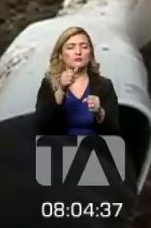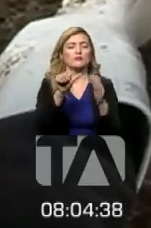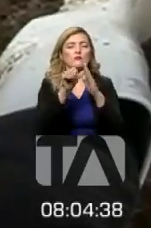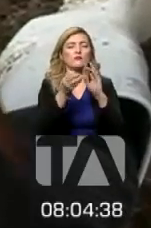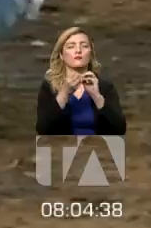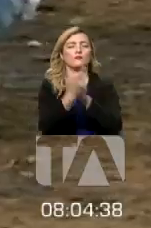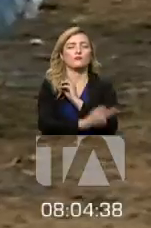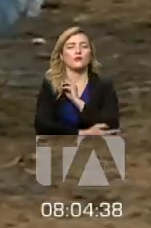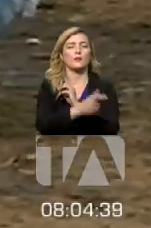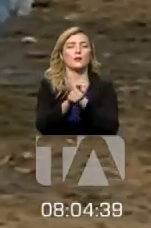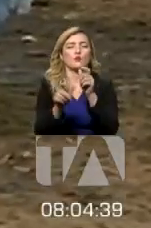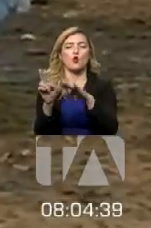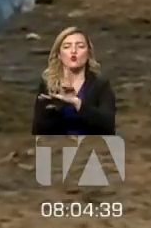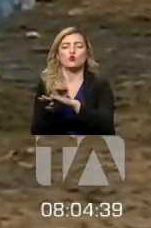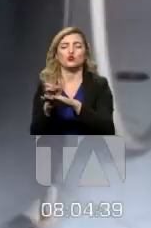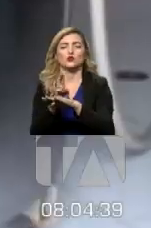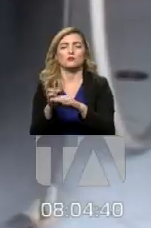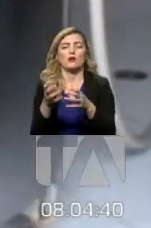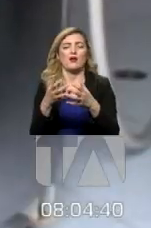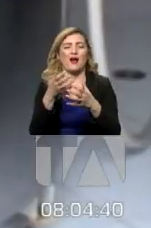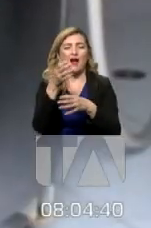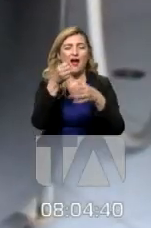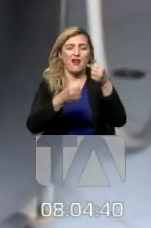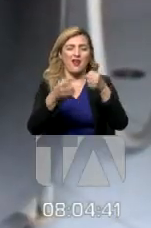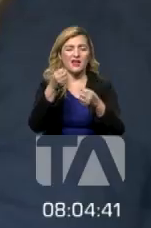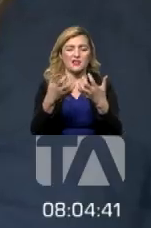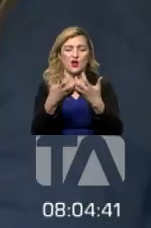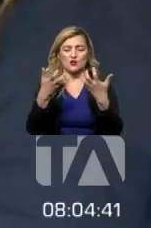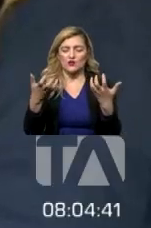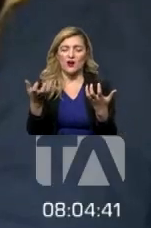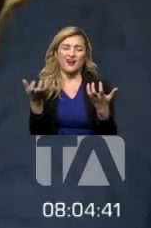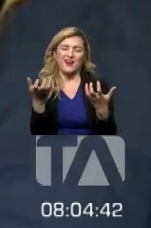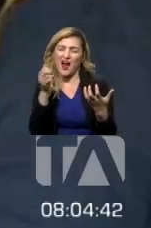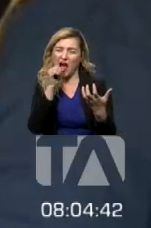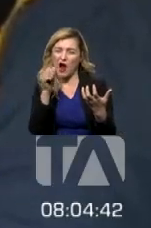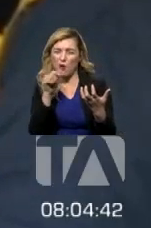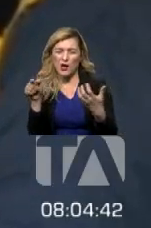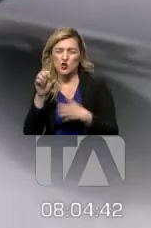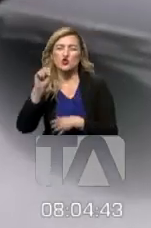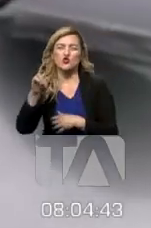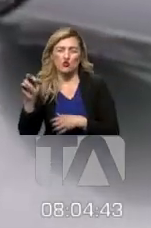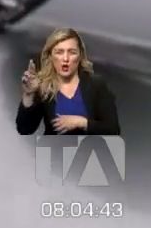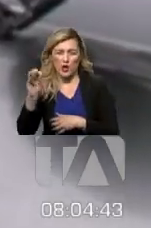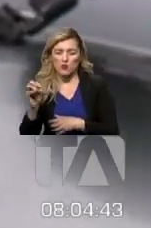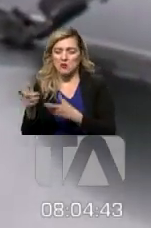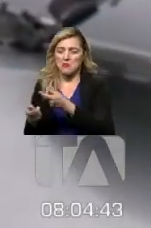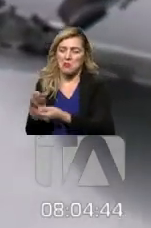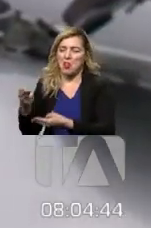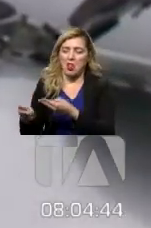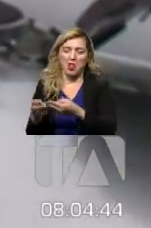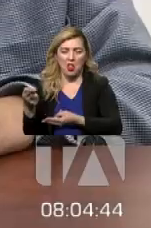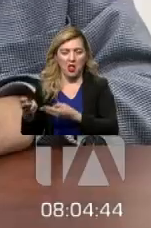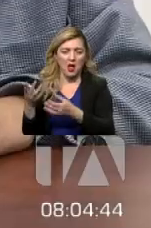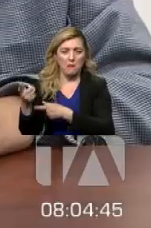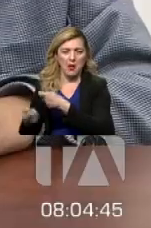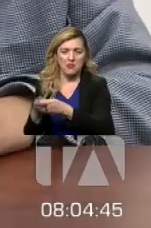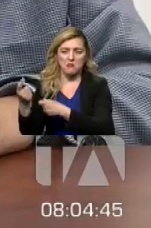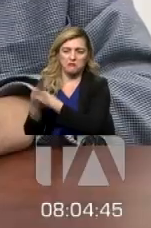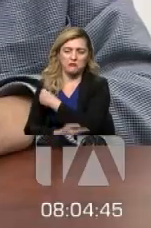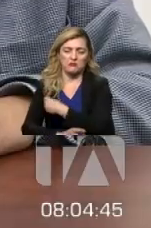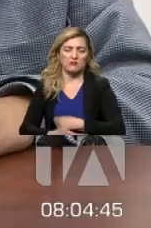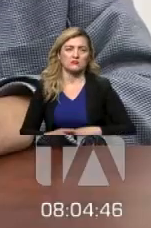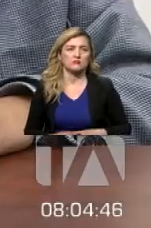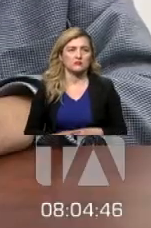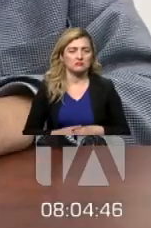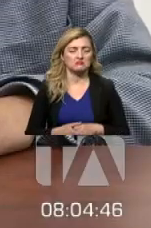que sanciona a la persona que utilice, ofrezca o venda suero de leche líquido o lactosuero con fines comerciales. Yo creo que hay